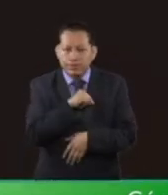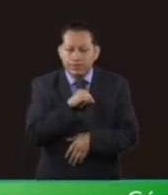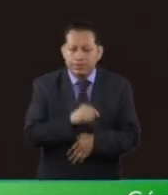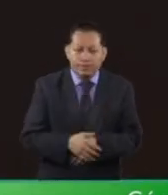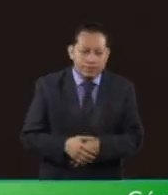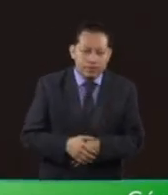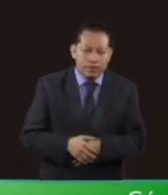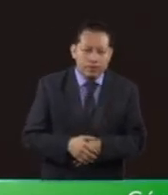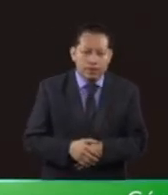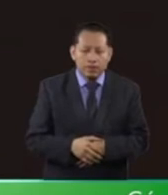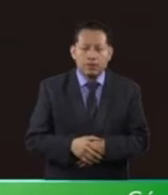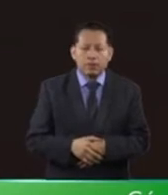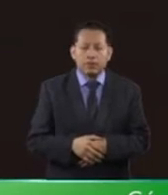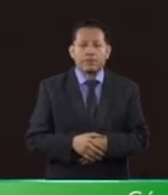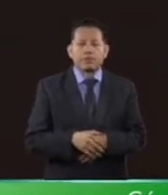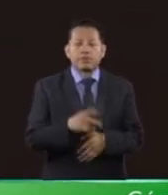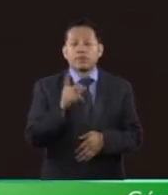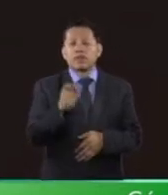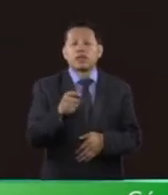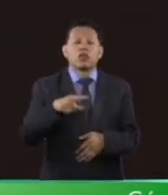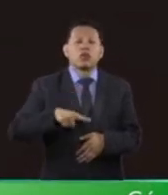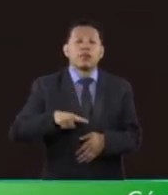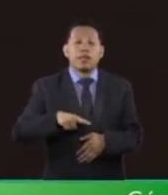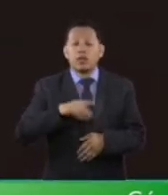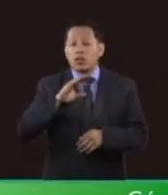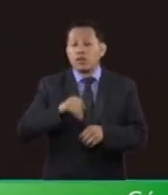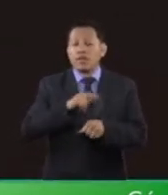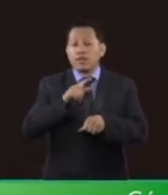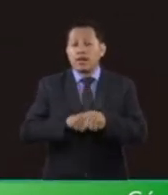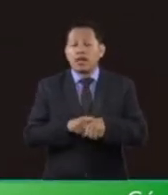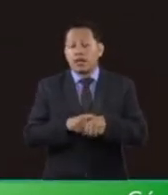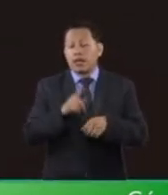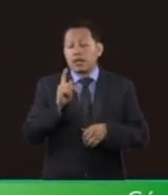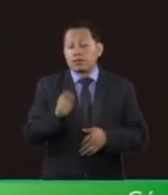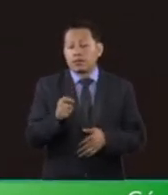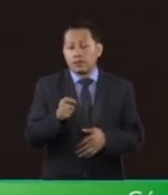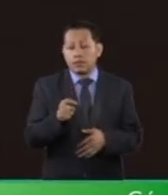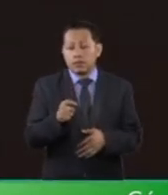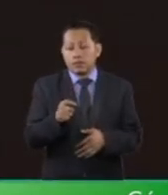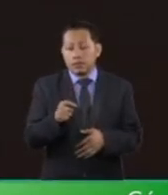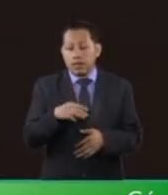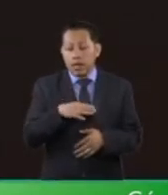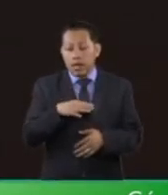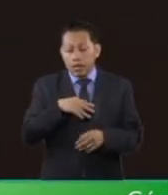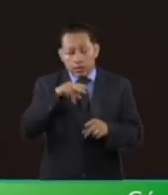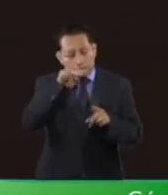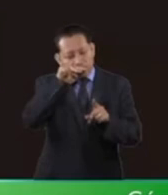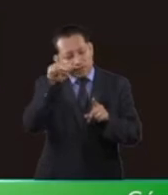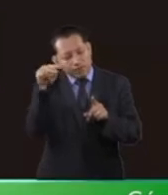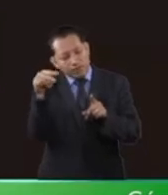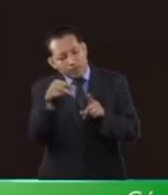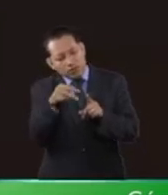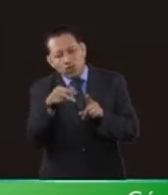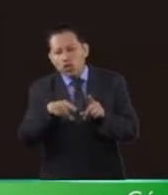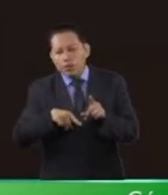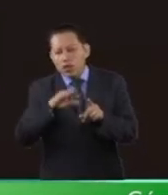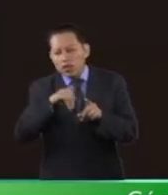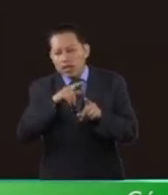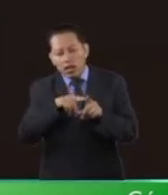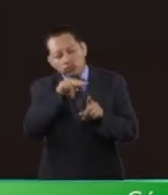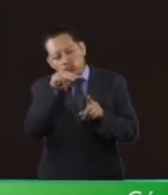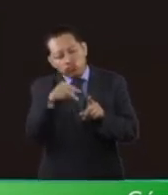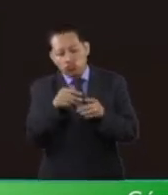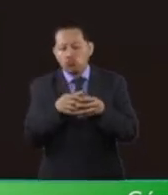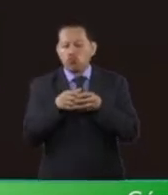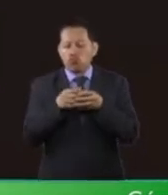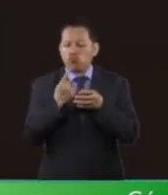El gobierno federal ha tenido una visión profundamente